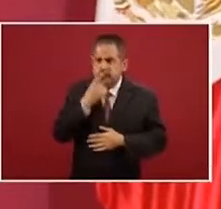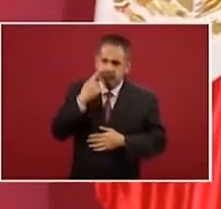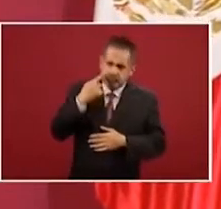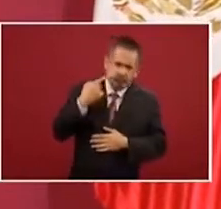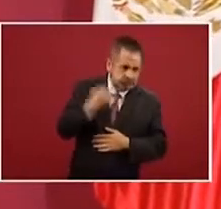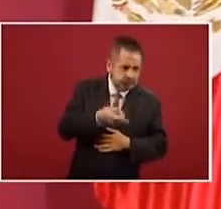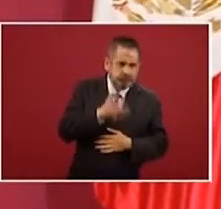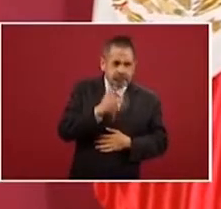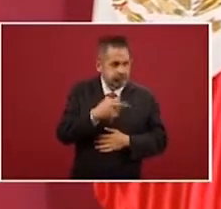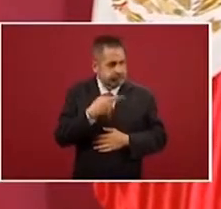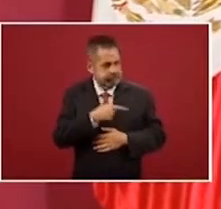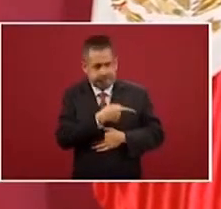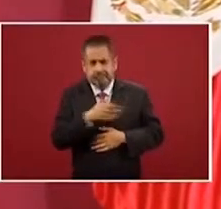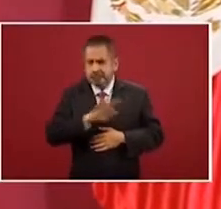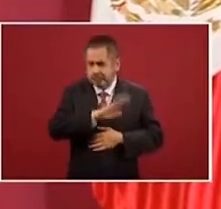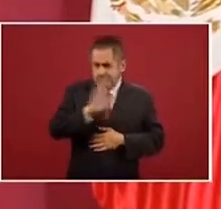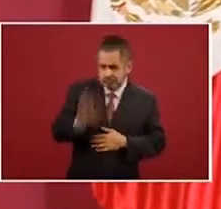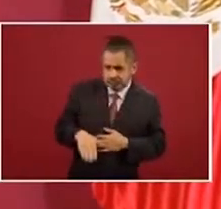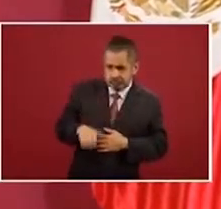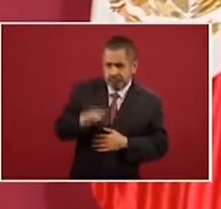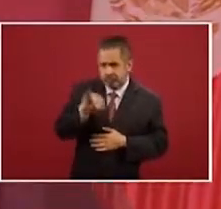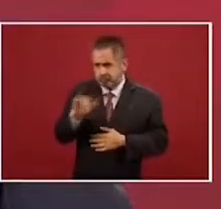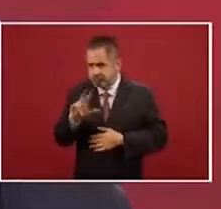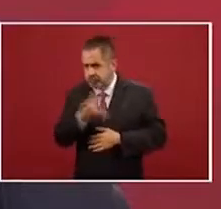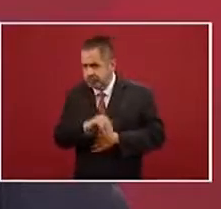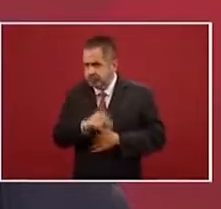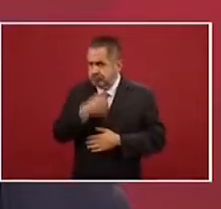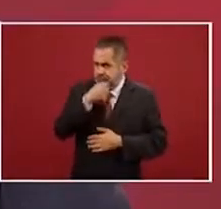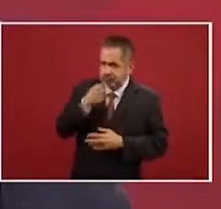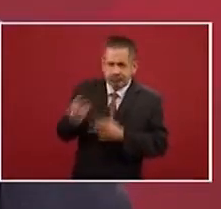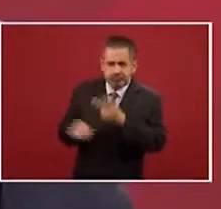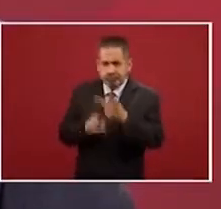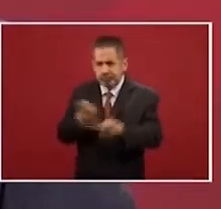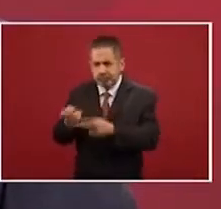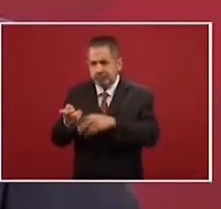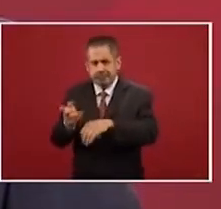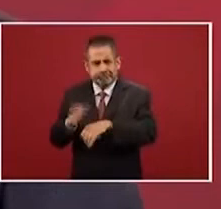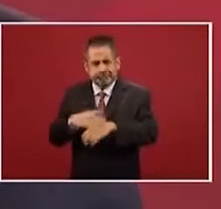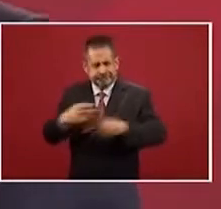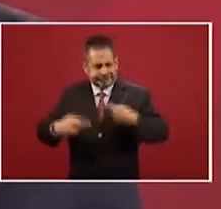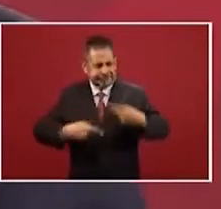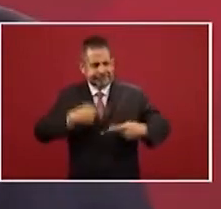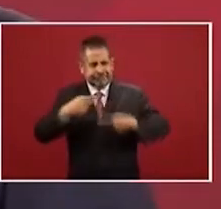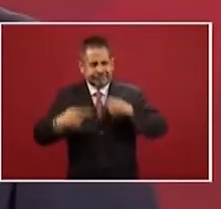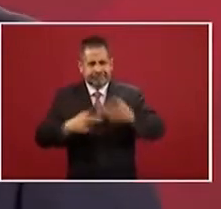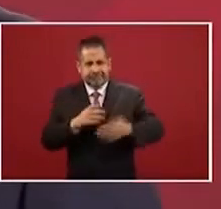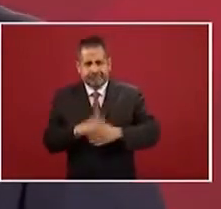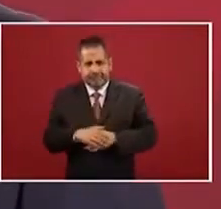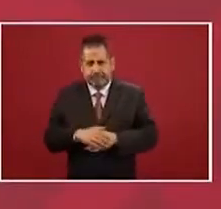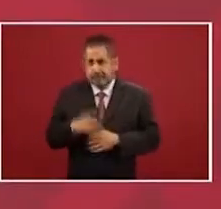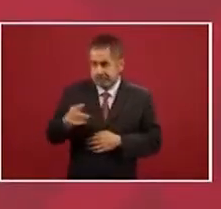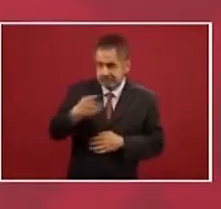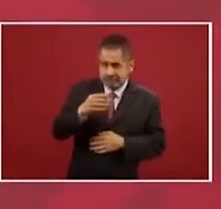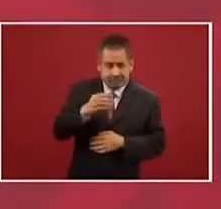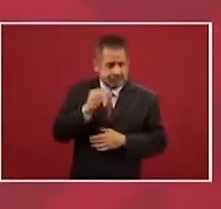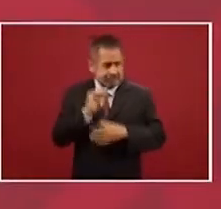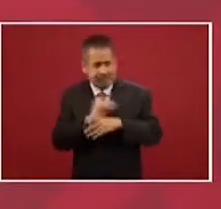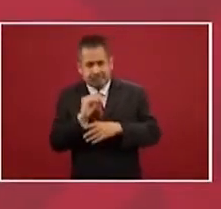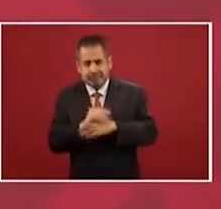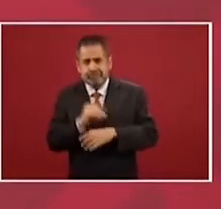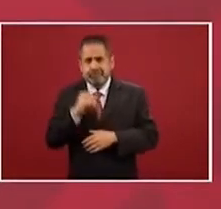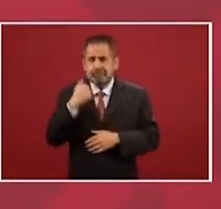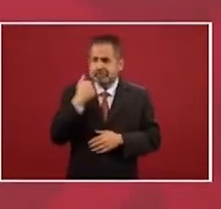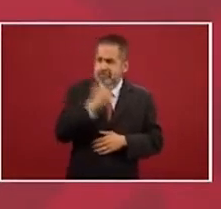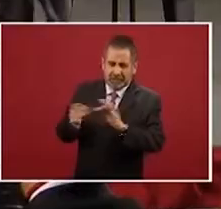El gobierno en turno llega a su segundo informe de gobierno con una cifra de contagios por COVID-19 que ronda los 600 mil y con más de 64